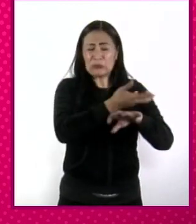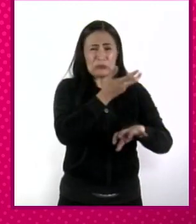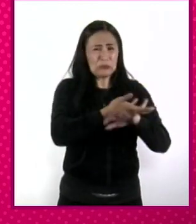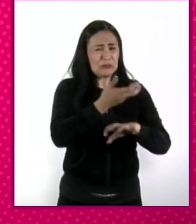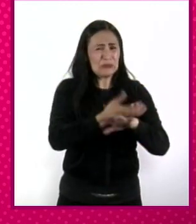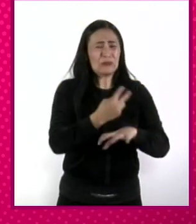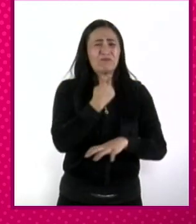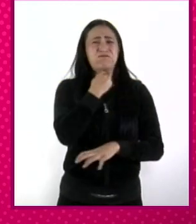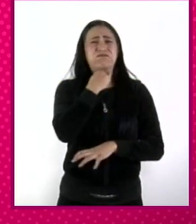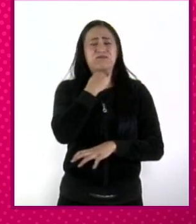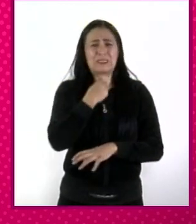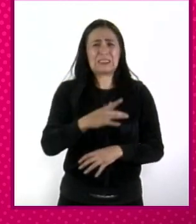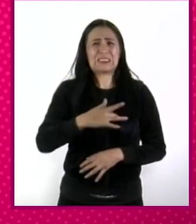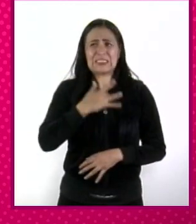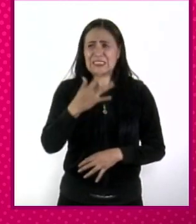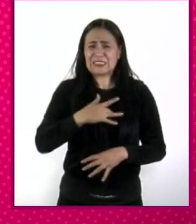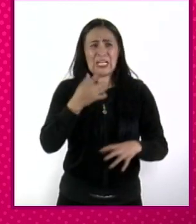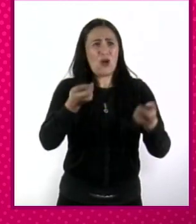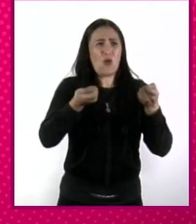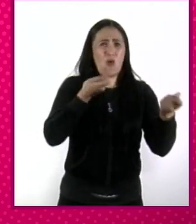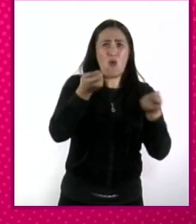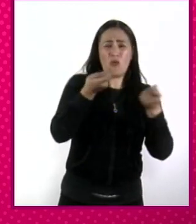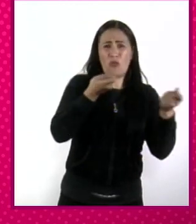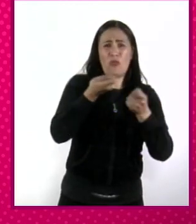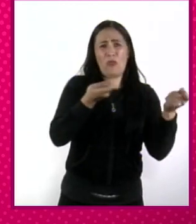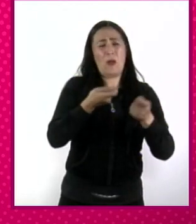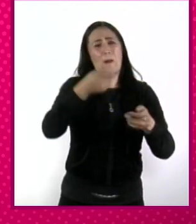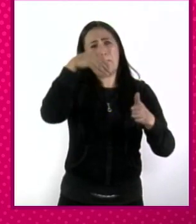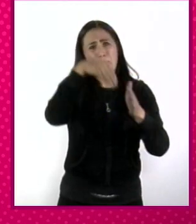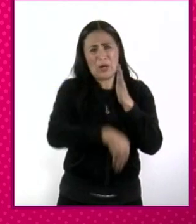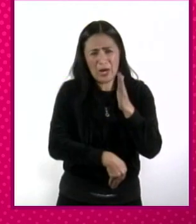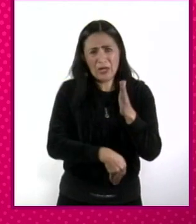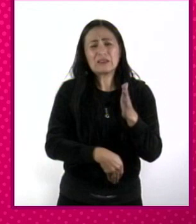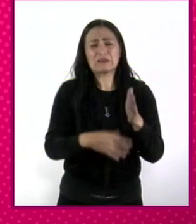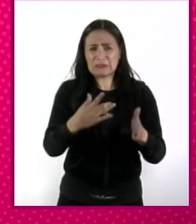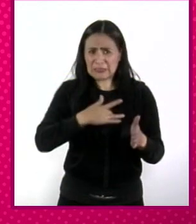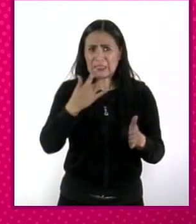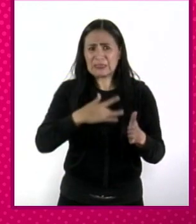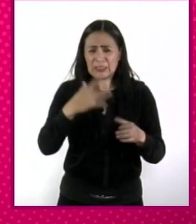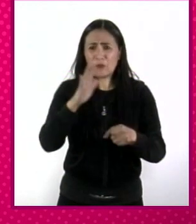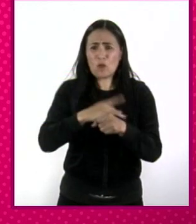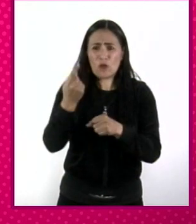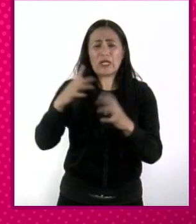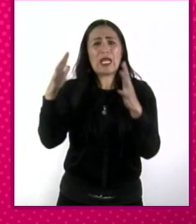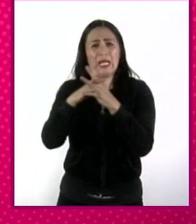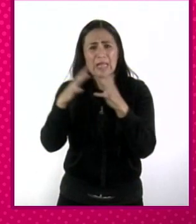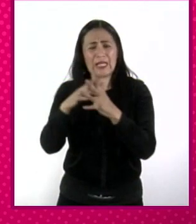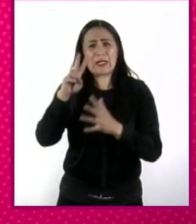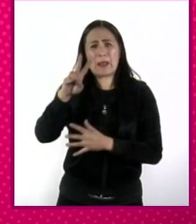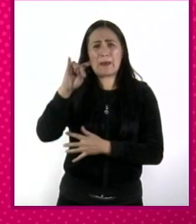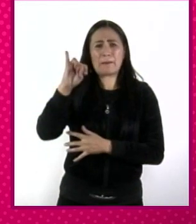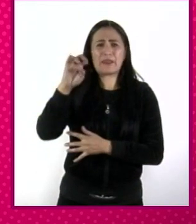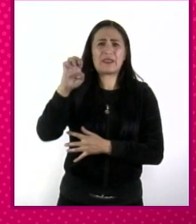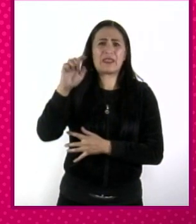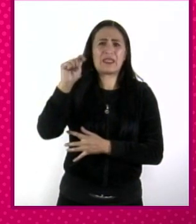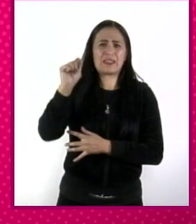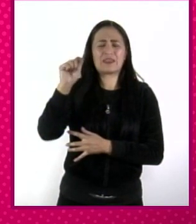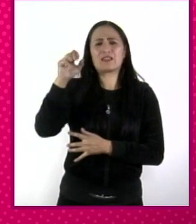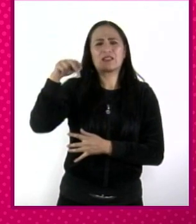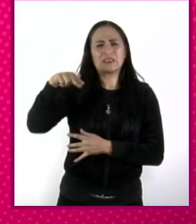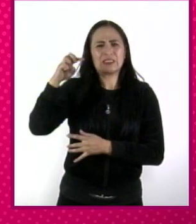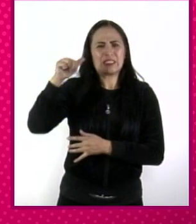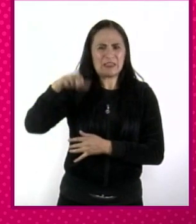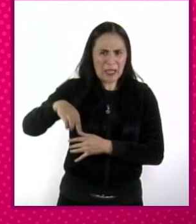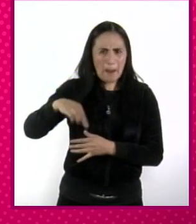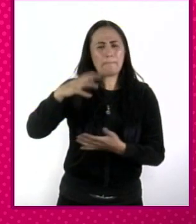siente que está perdiendo su hegemonía a nivel mundial, porque la guerra de Vietnam la ha perdido, ha sido humillado,